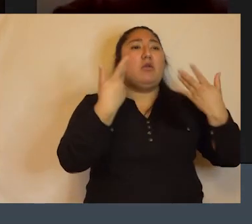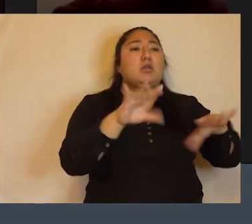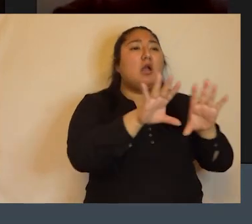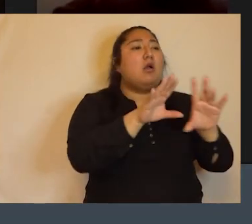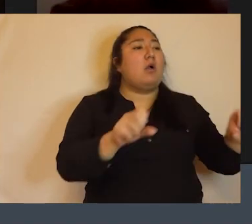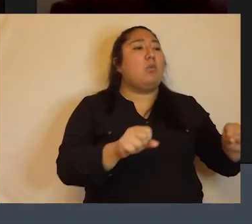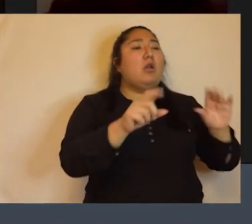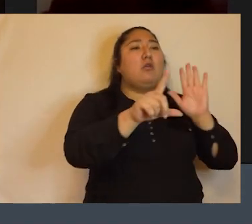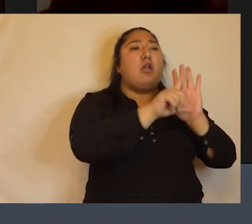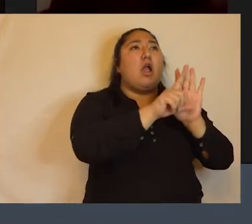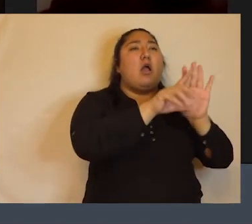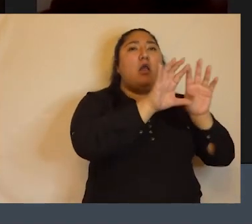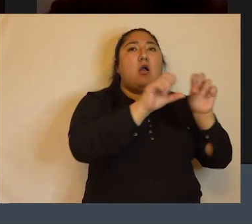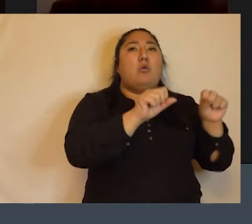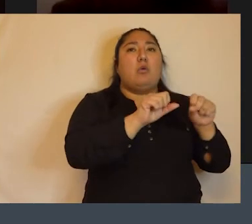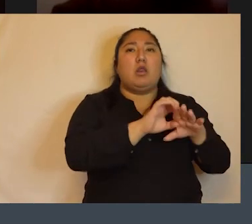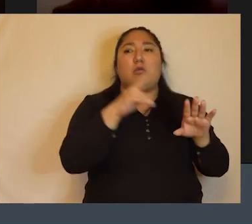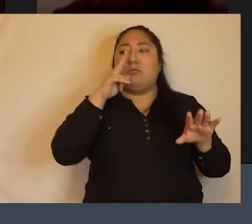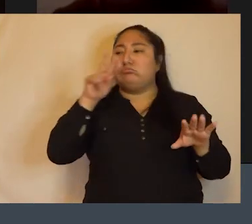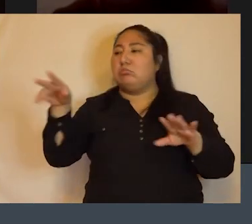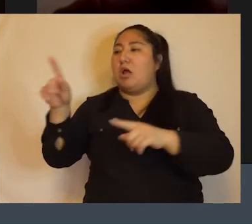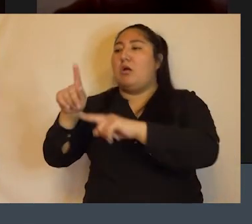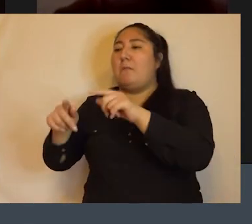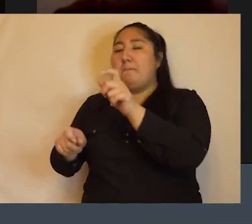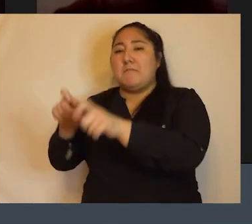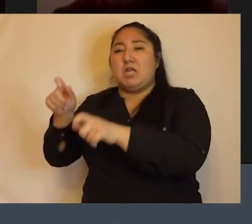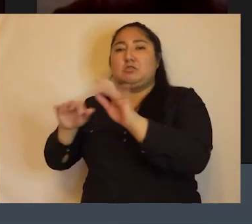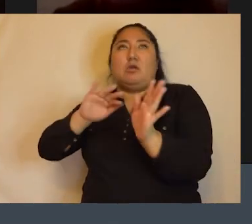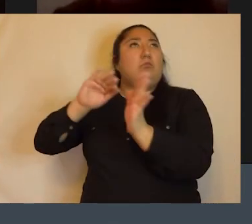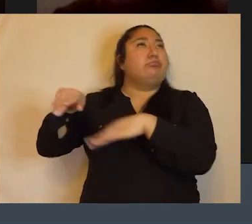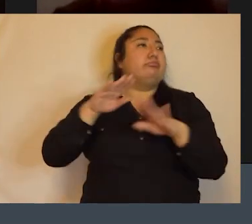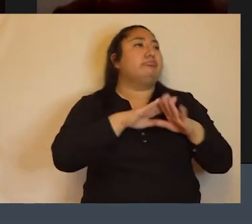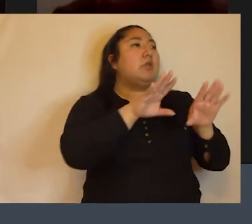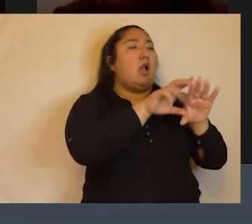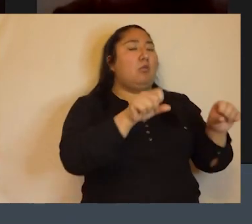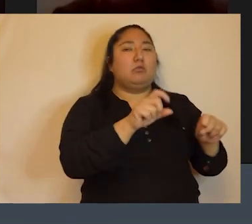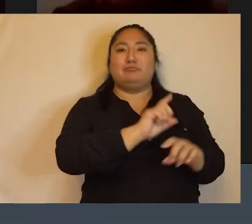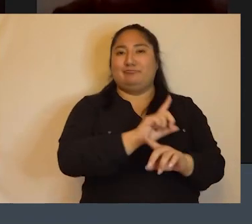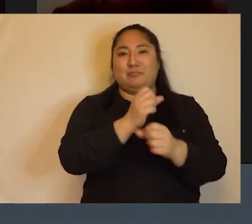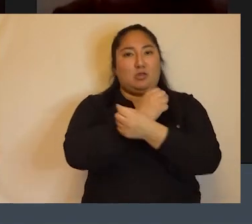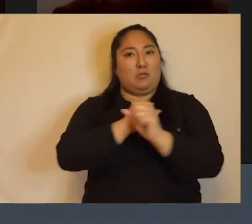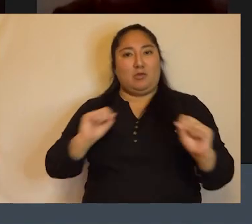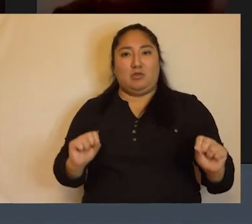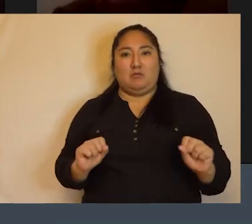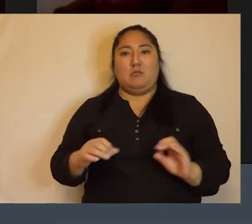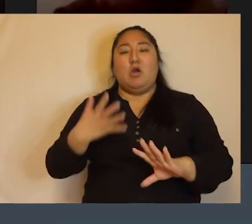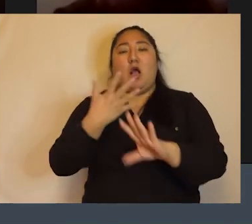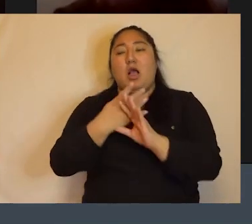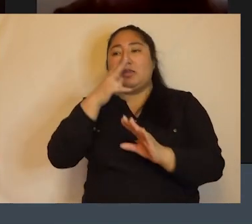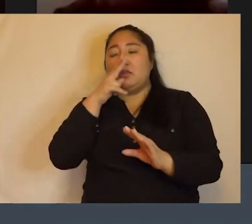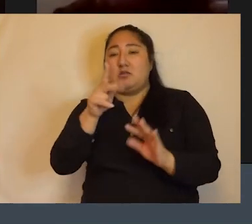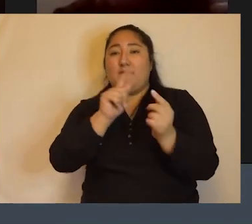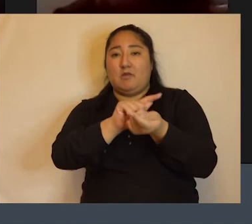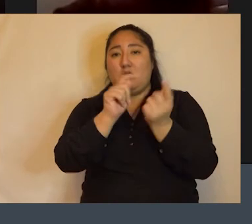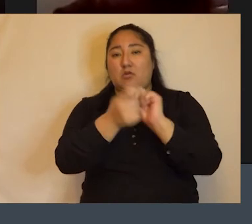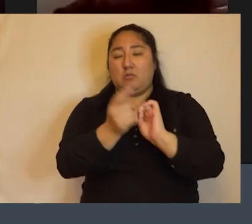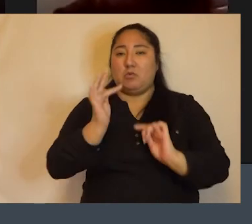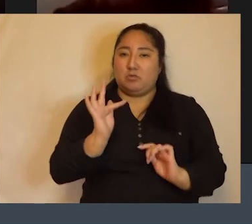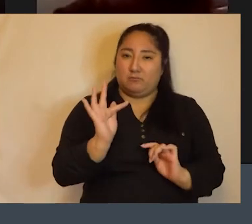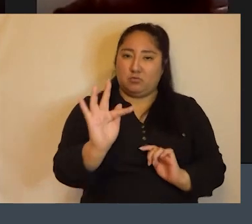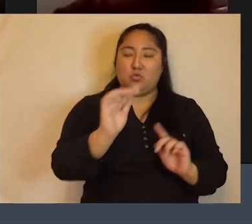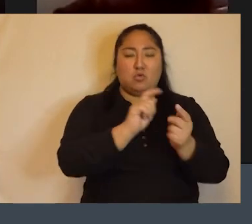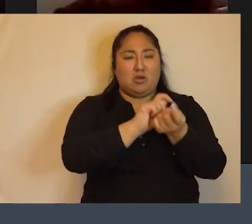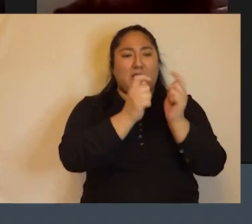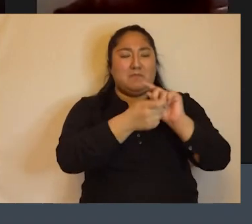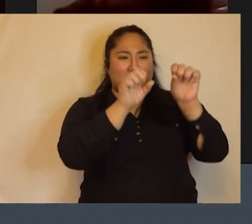las personas sin ningún miramiento. Entonces en ese sentido, en las discusiones que vengan a futuro, en términos de modificar